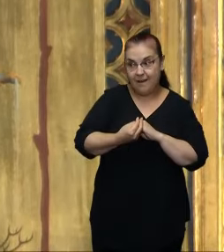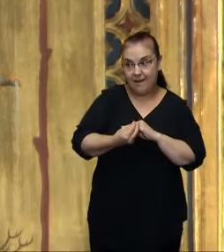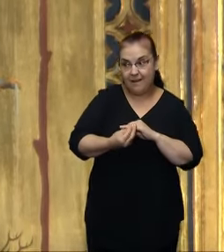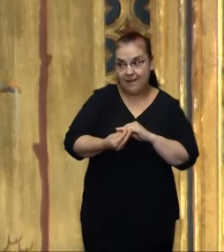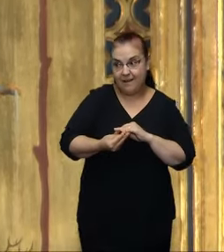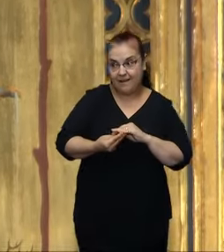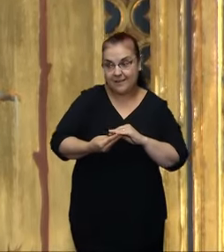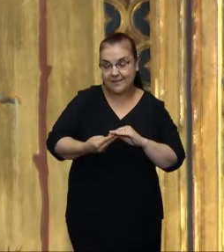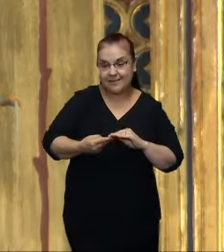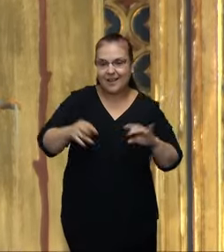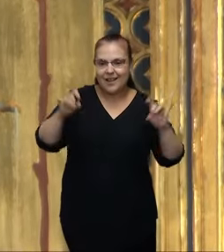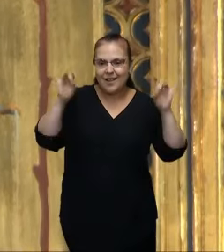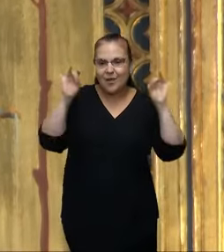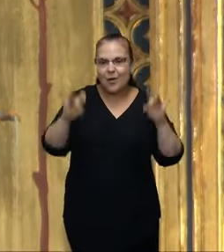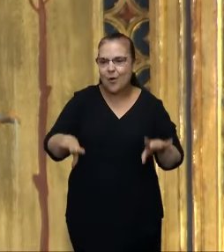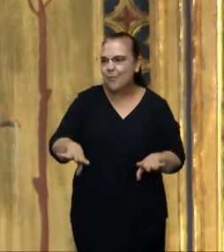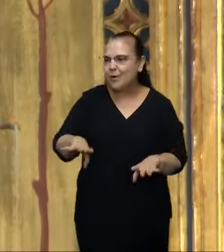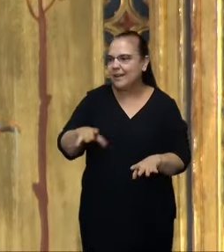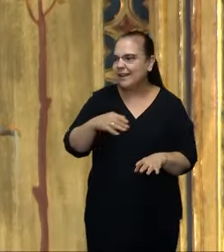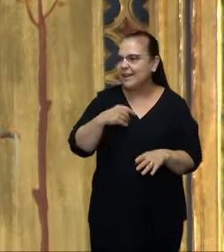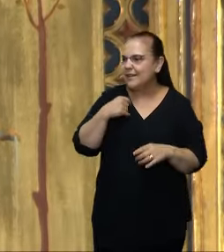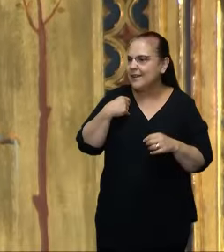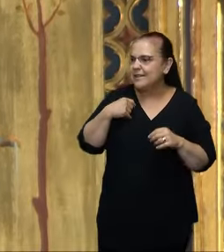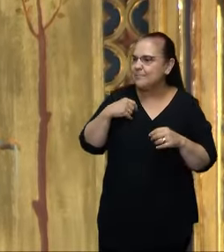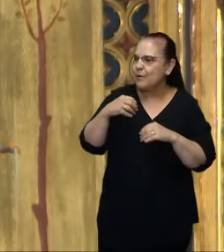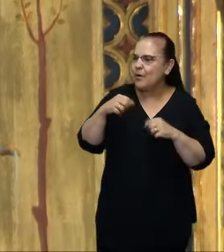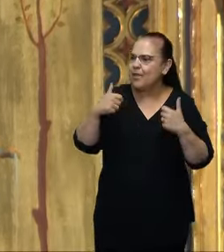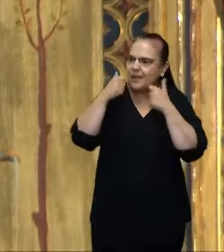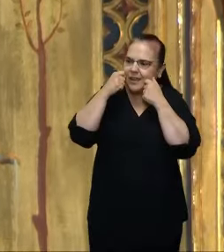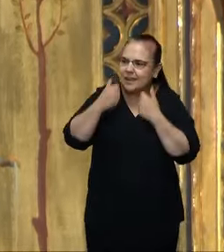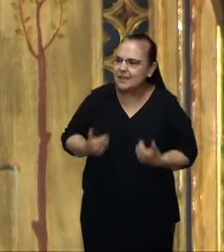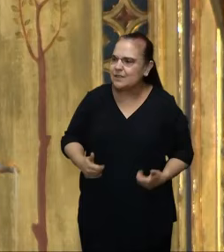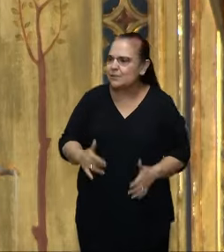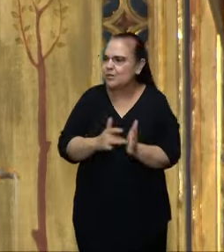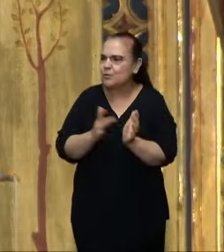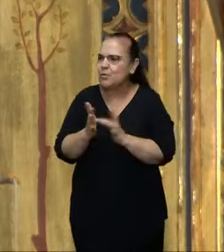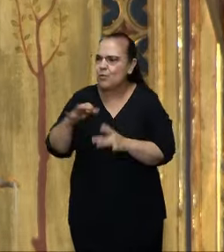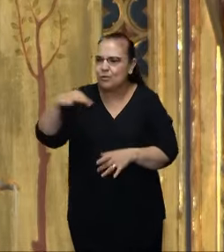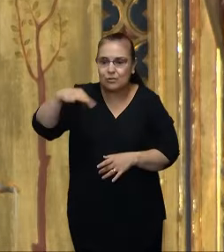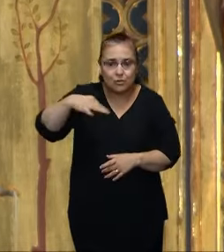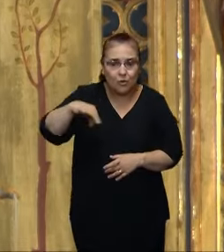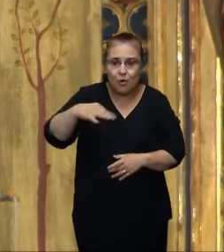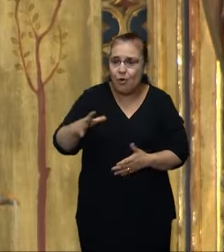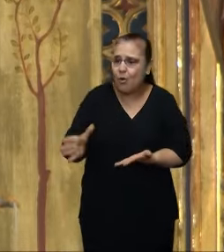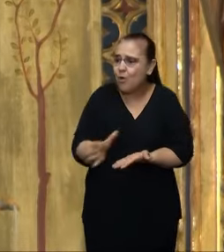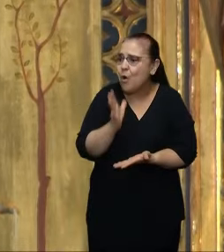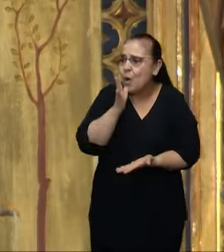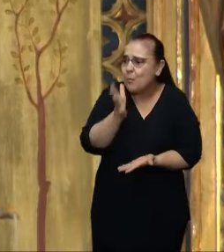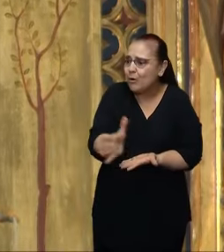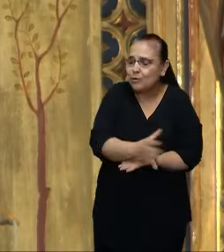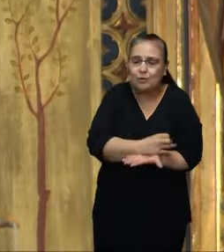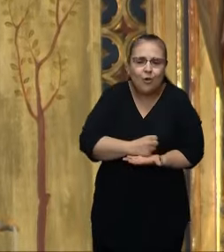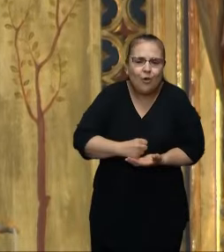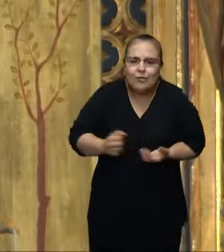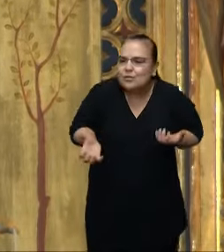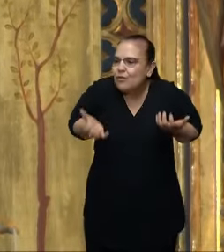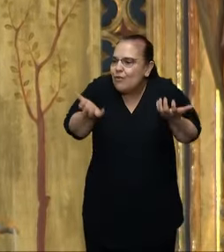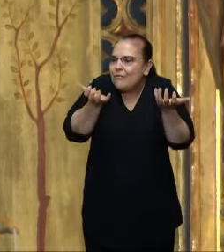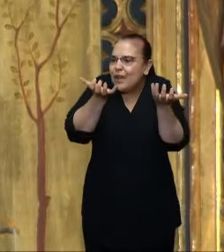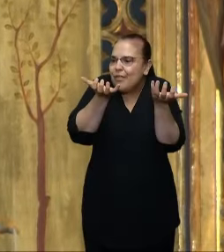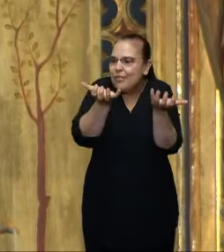pan como el cuerpo de Cristo es uno solo por